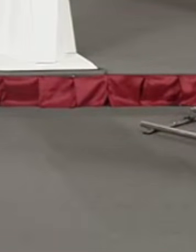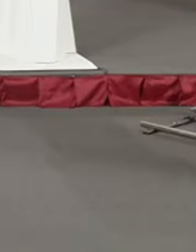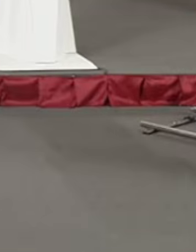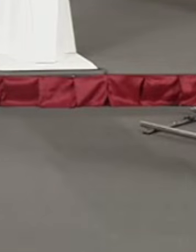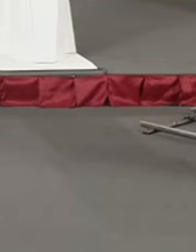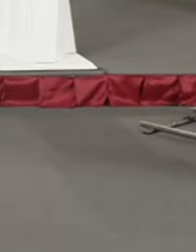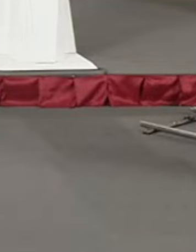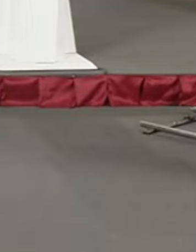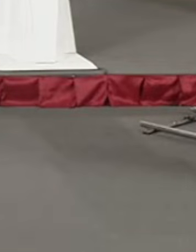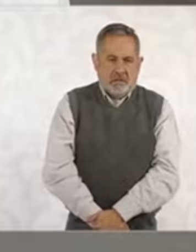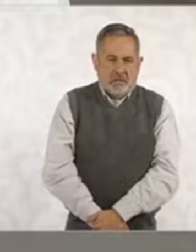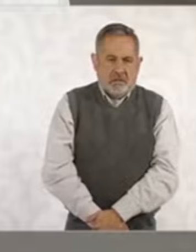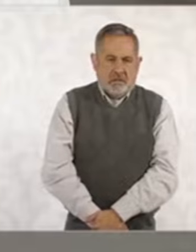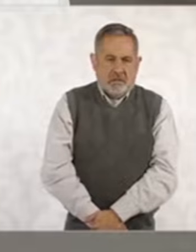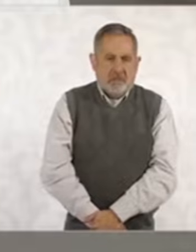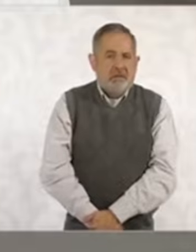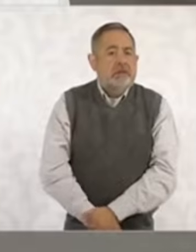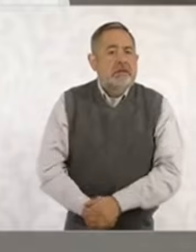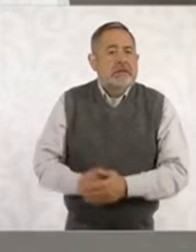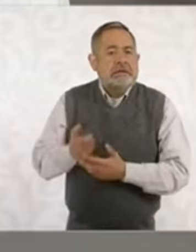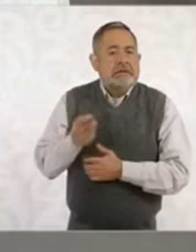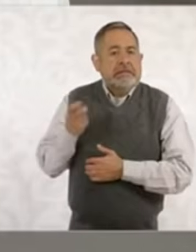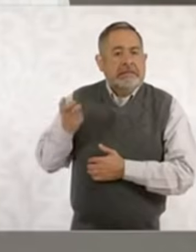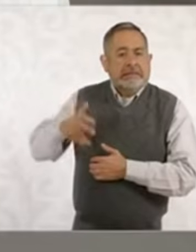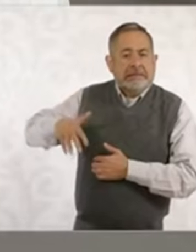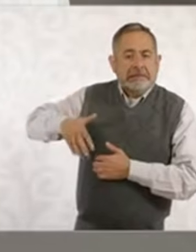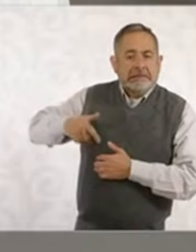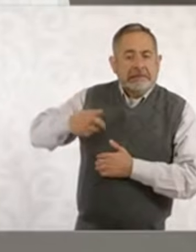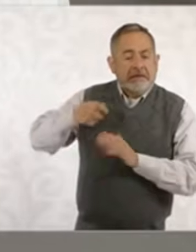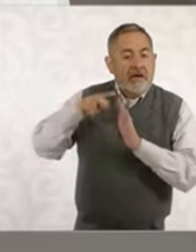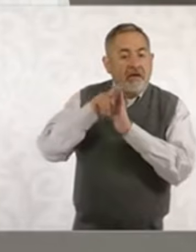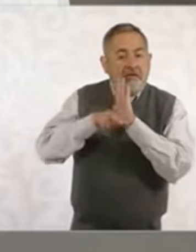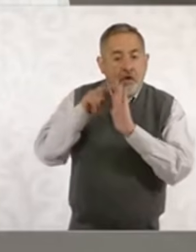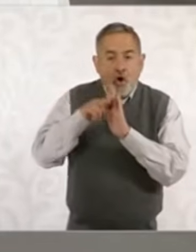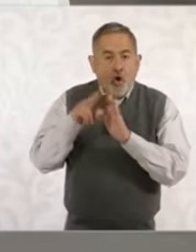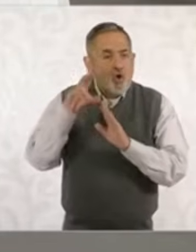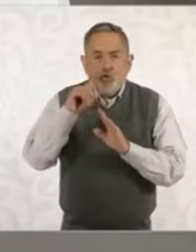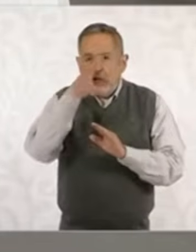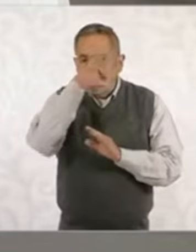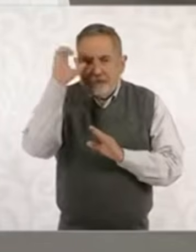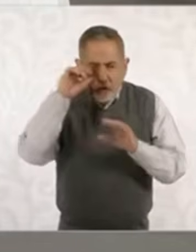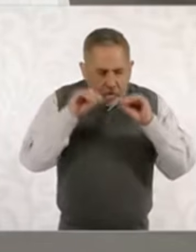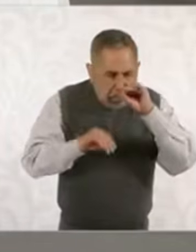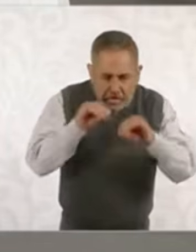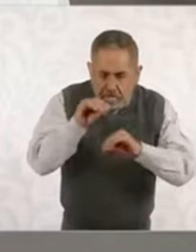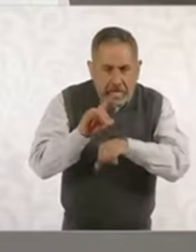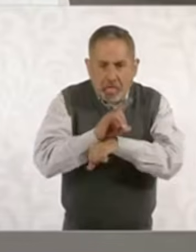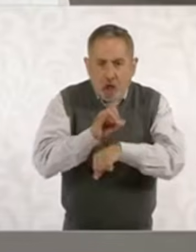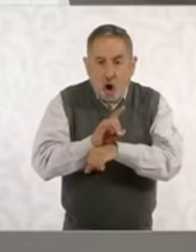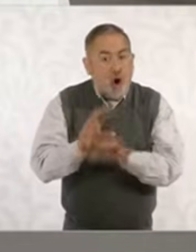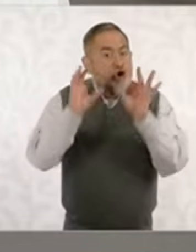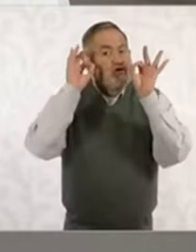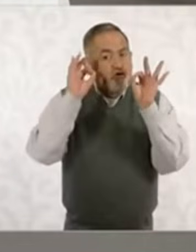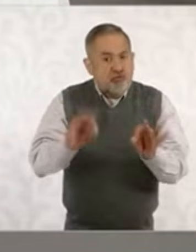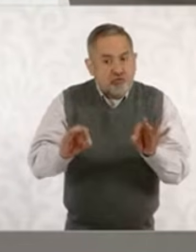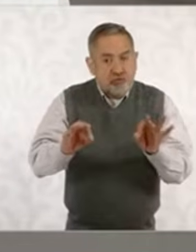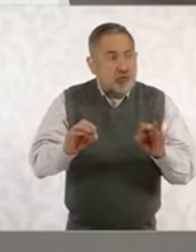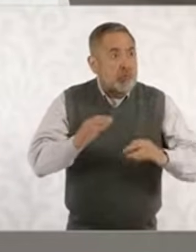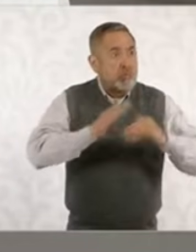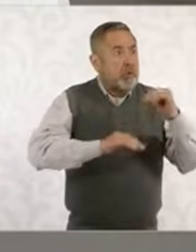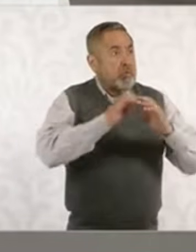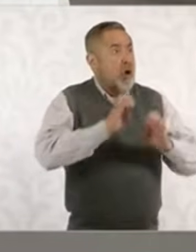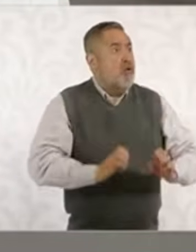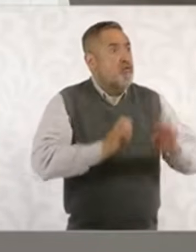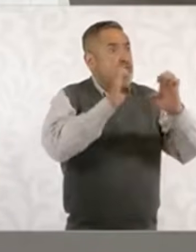Este video que vimos no es un render, no son fotografías, es un desarrollo del Infonavit